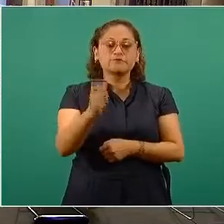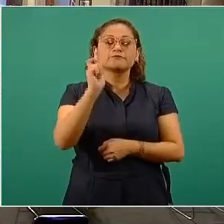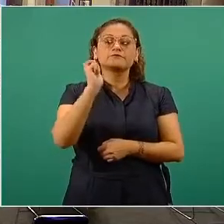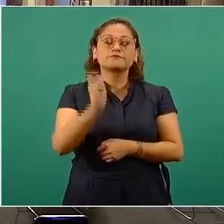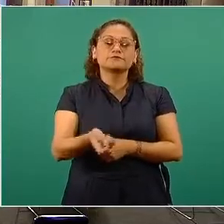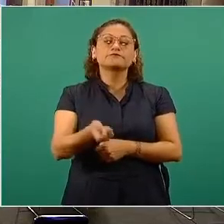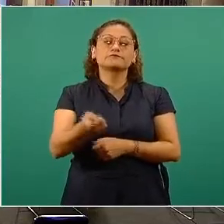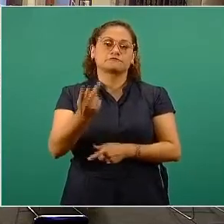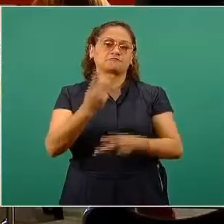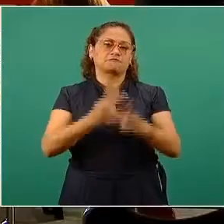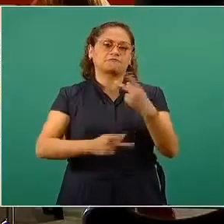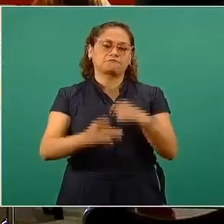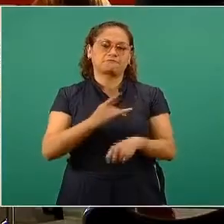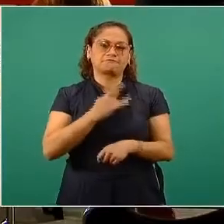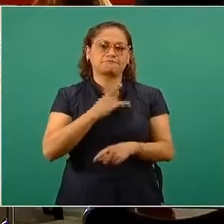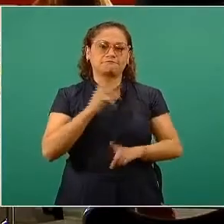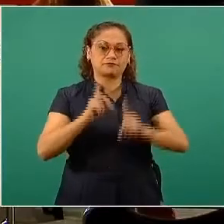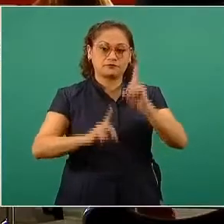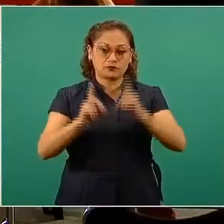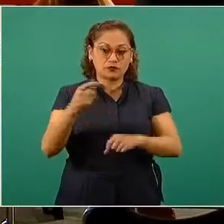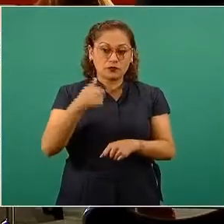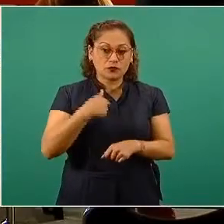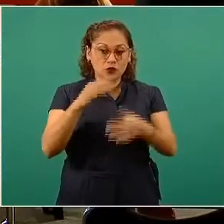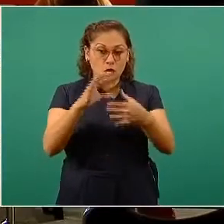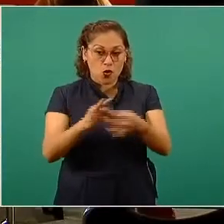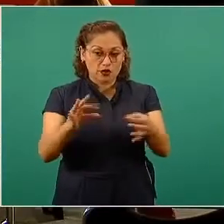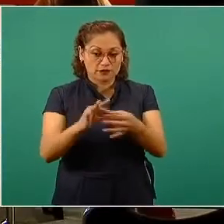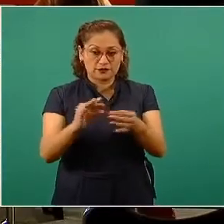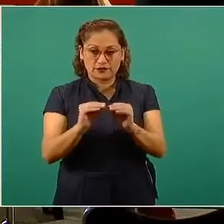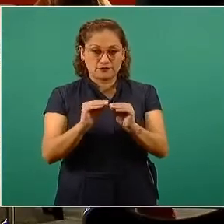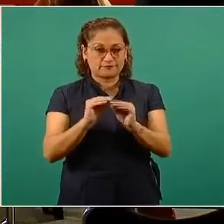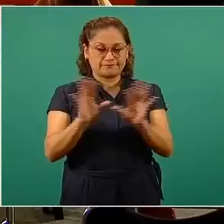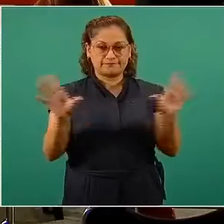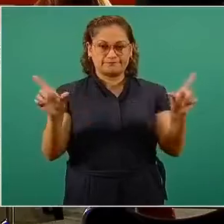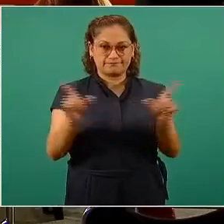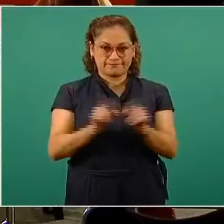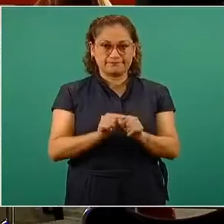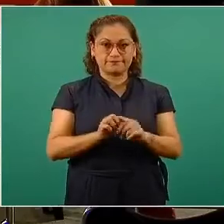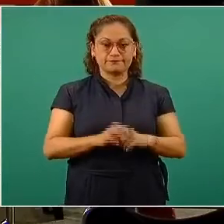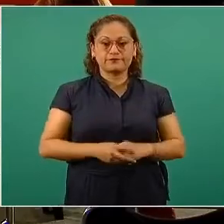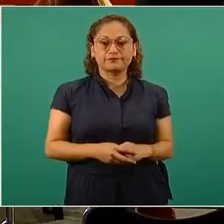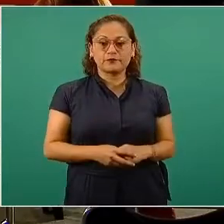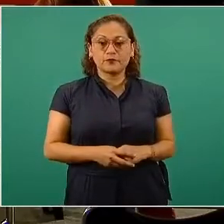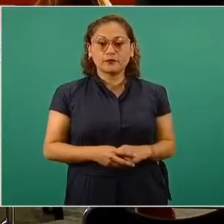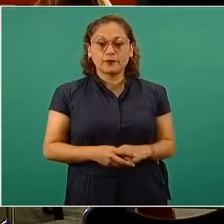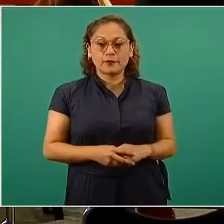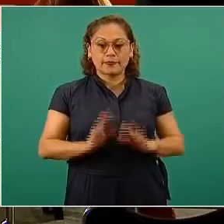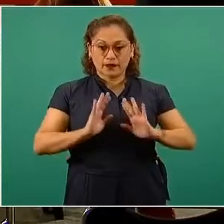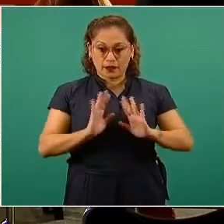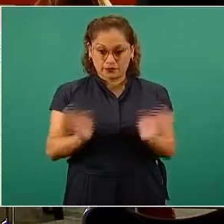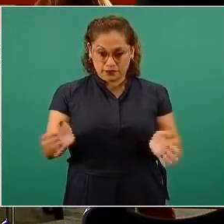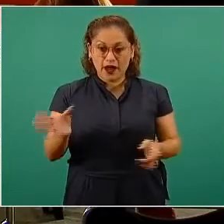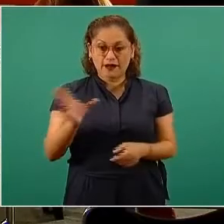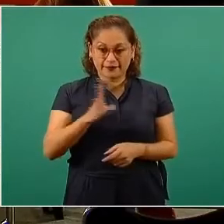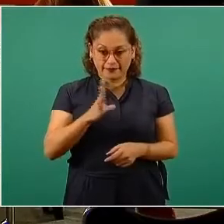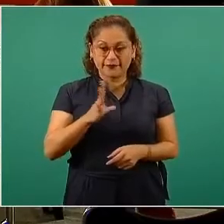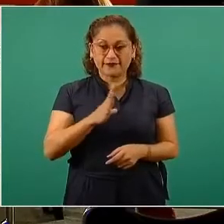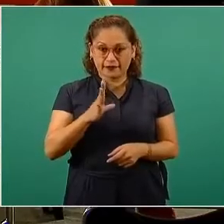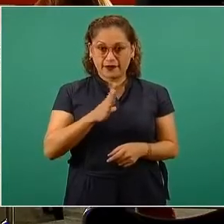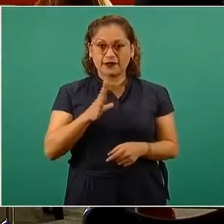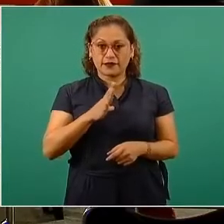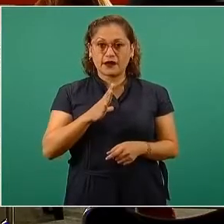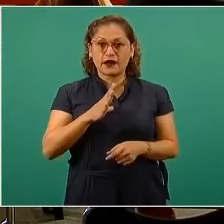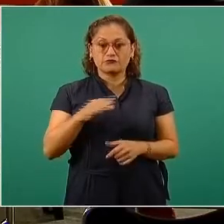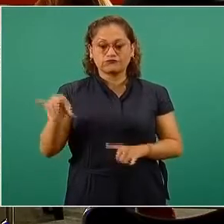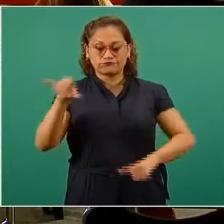inquietud. Básicamente se los relato en síntesis. Ya se están produciendo. Recuerden que